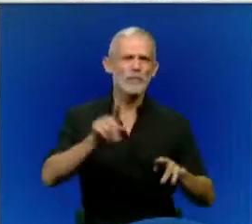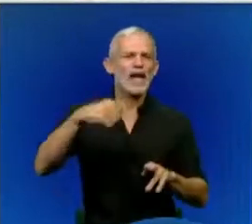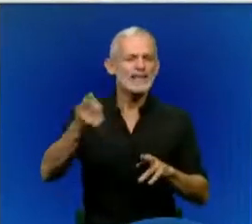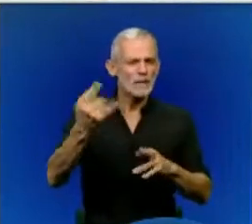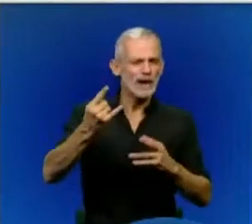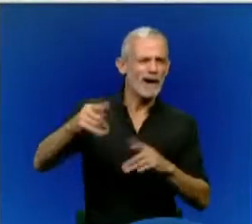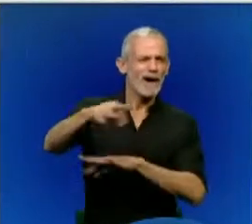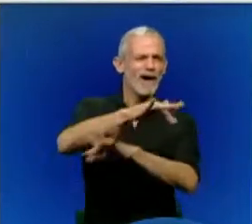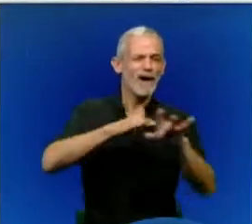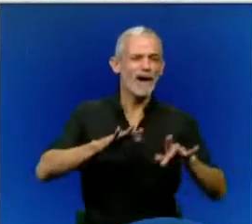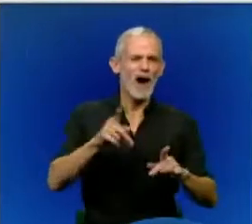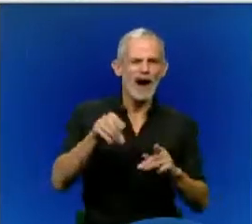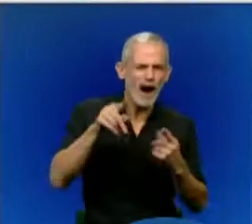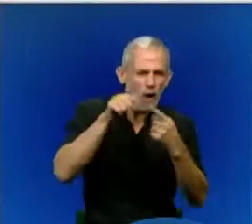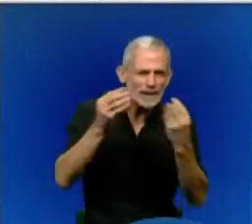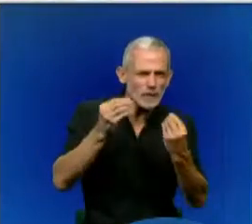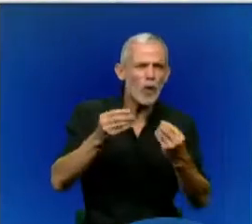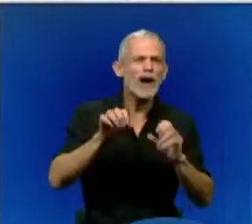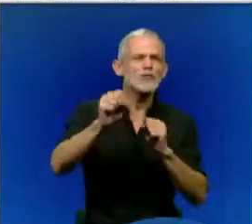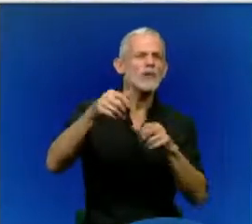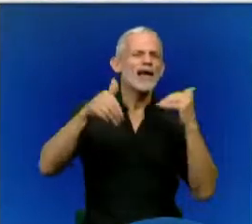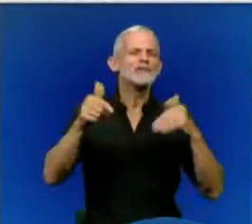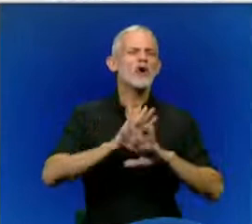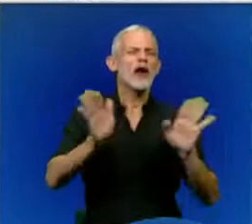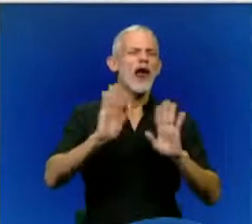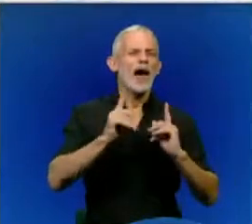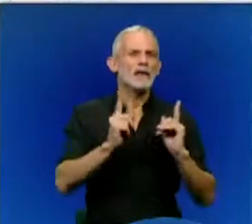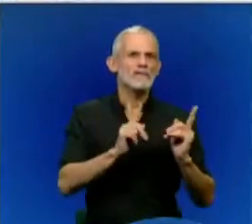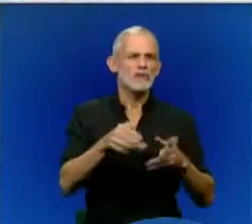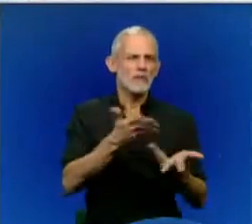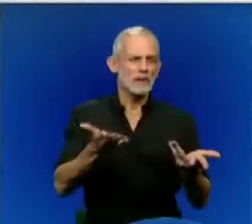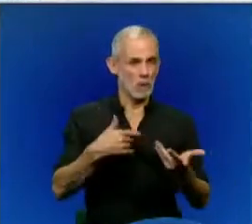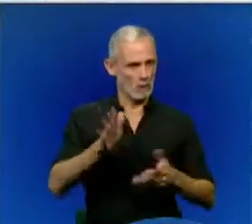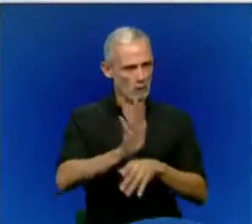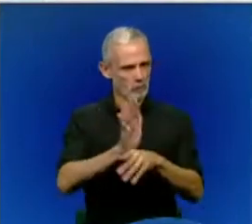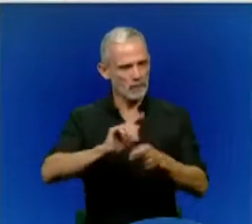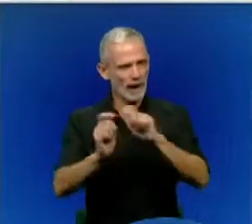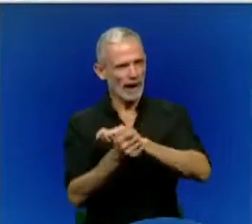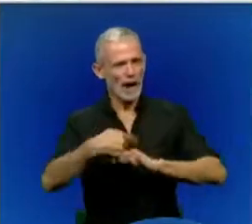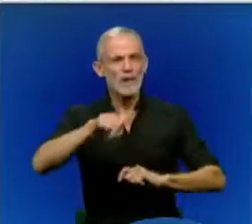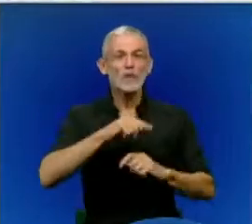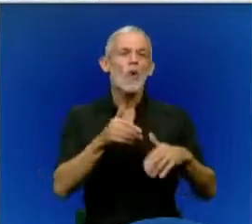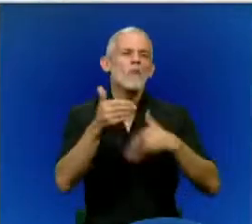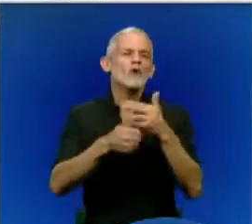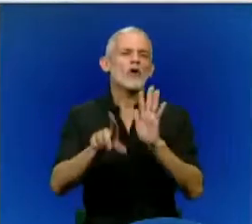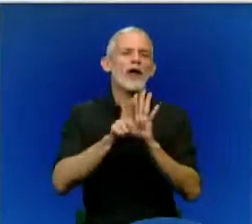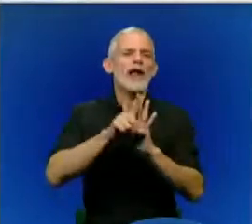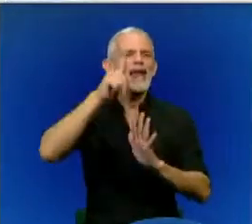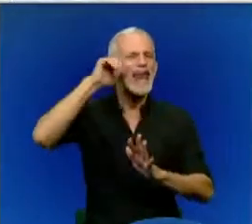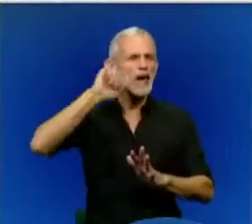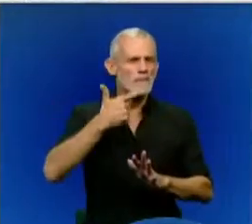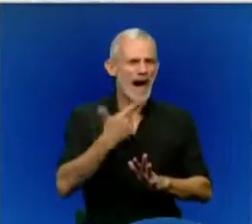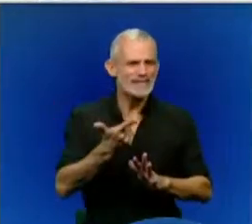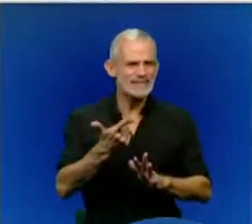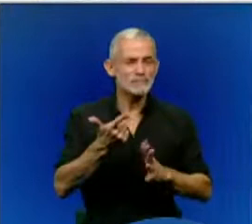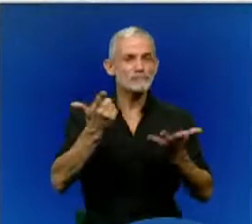de que con esto queríamos suspender las elecciones, la idea de que estábamos transformándolo en un proceso de ley de lemas o de